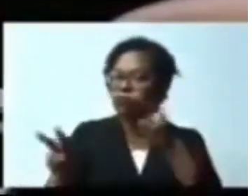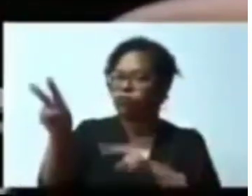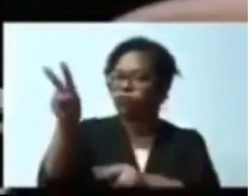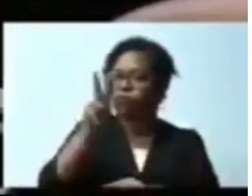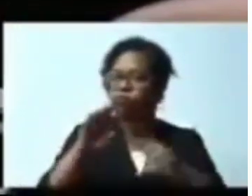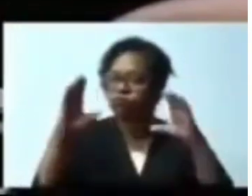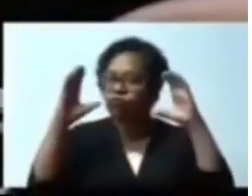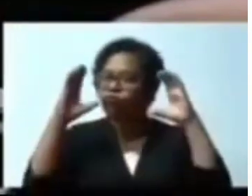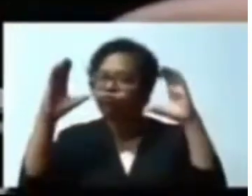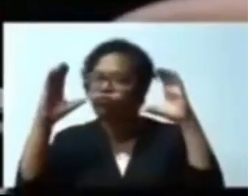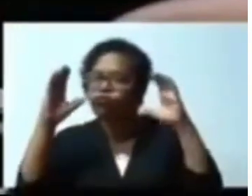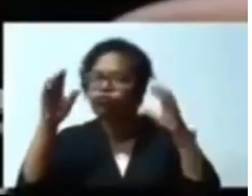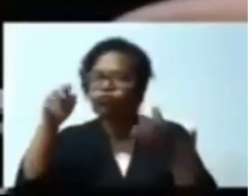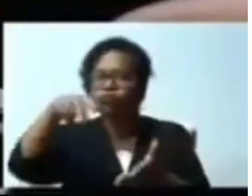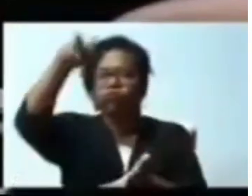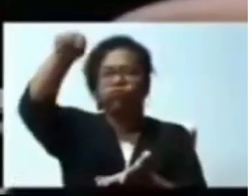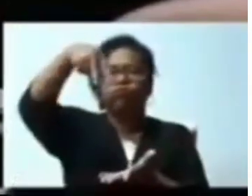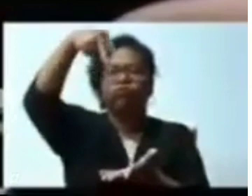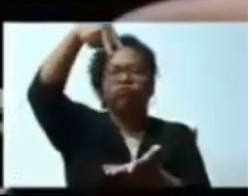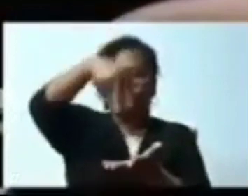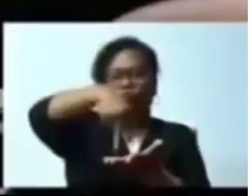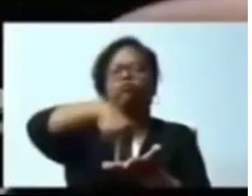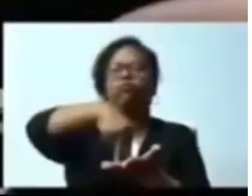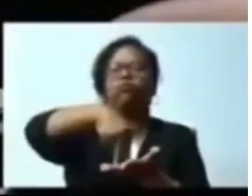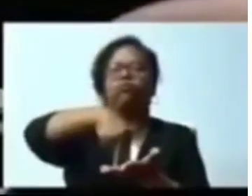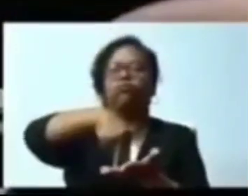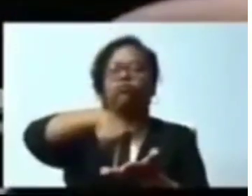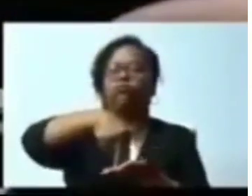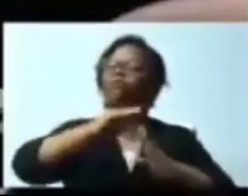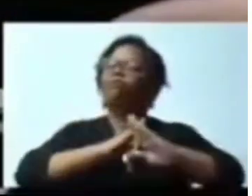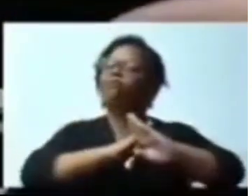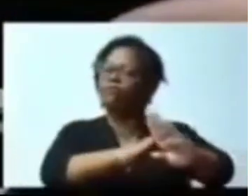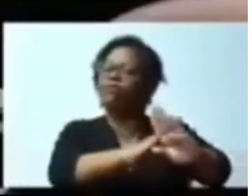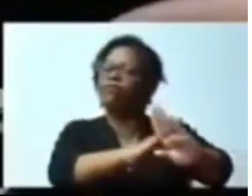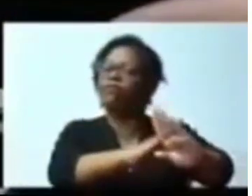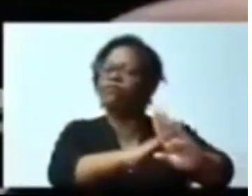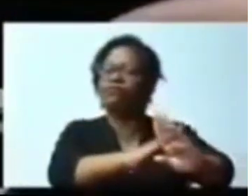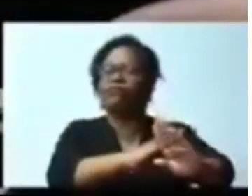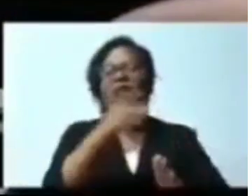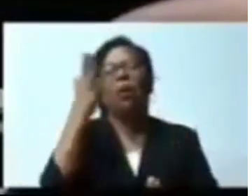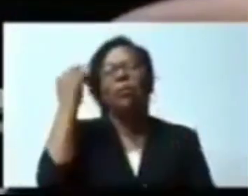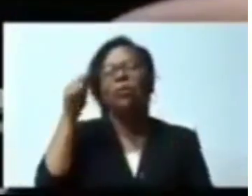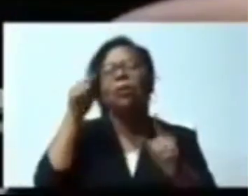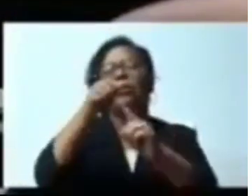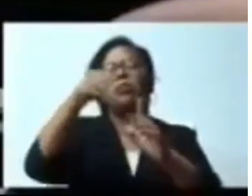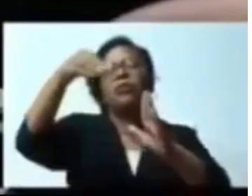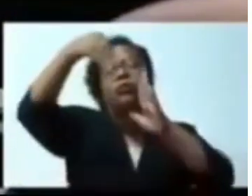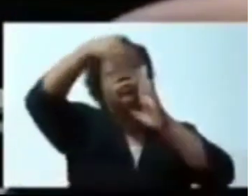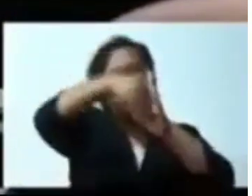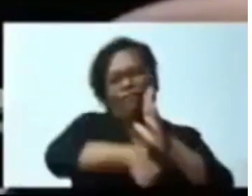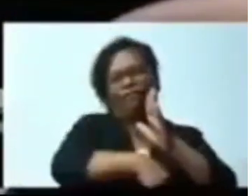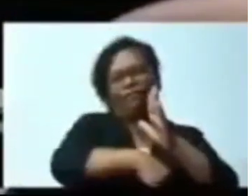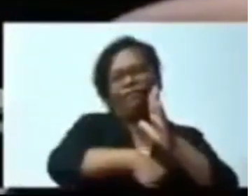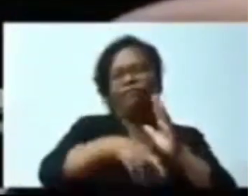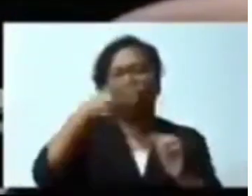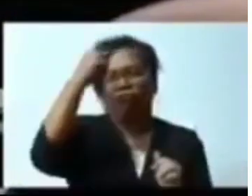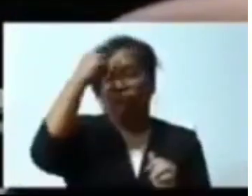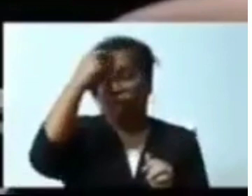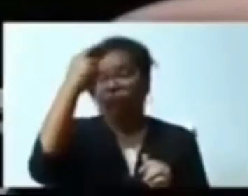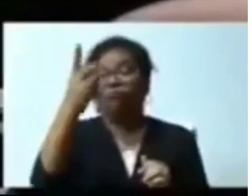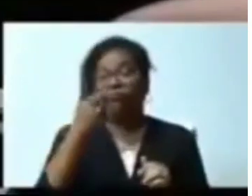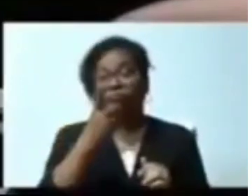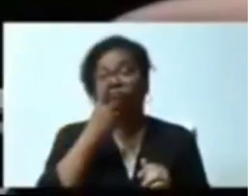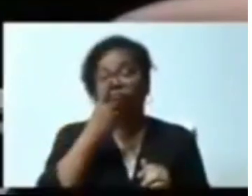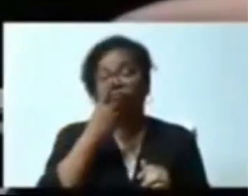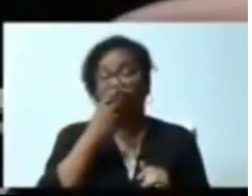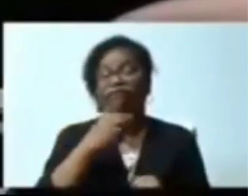estando en contra de este propósito que persigue hundir económicamente a la República Dominicana.